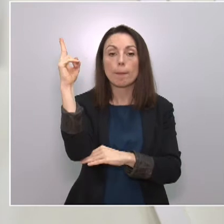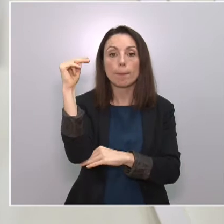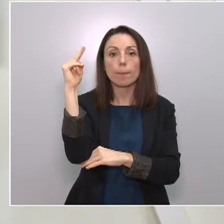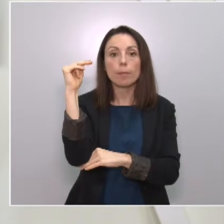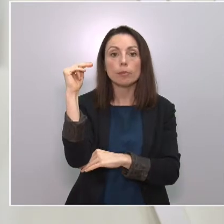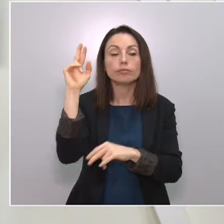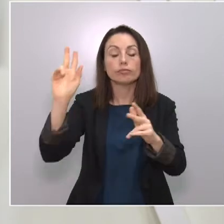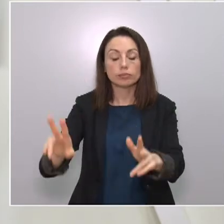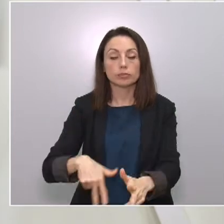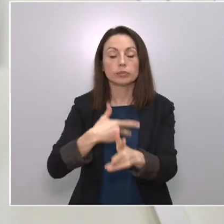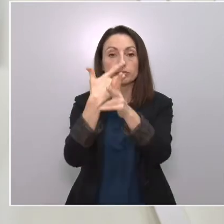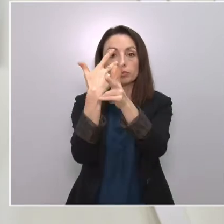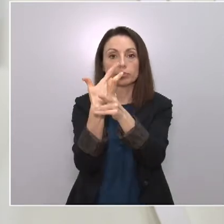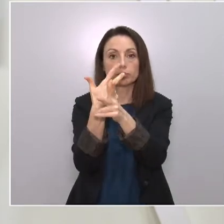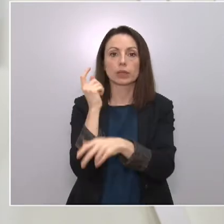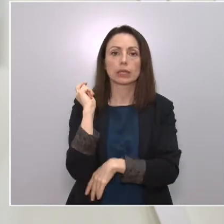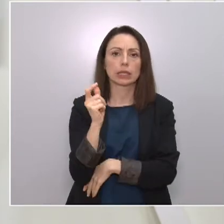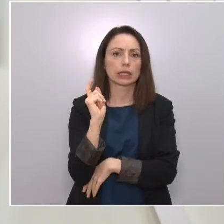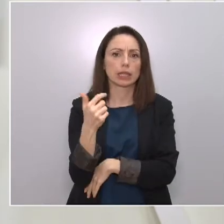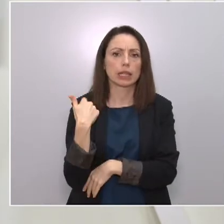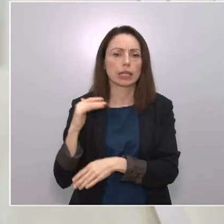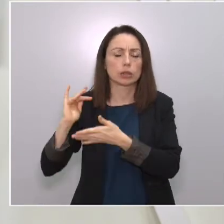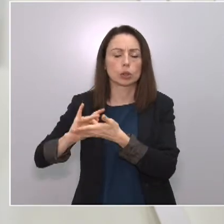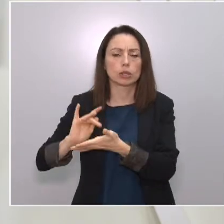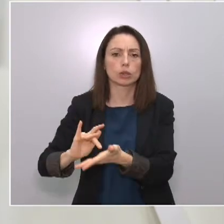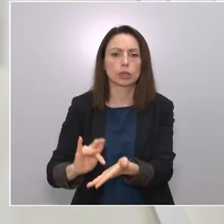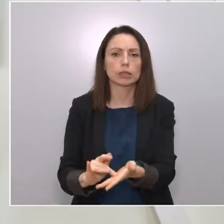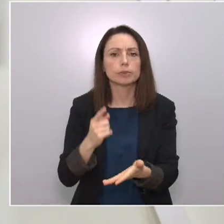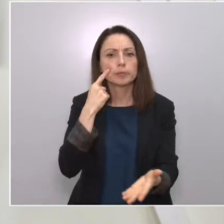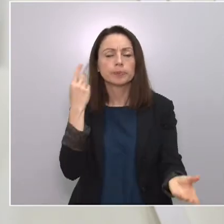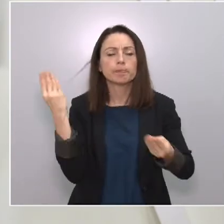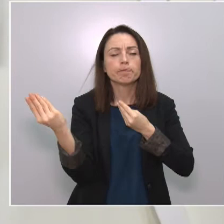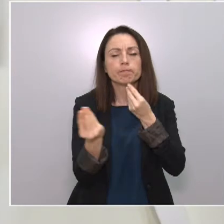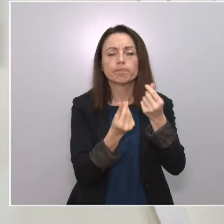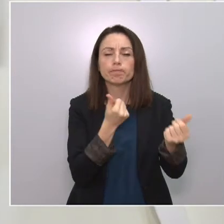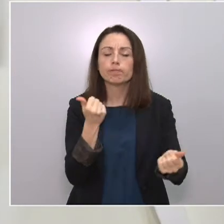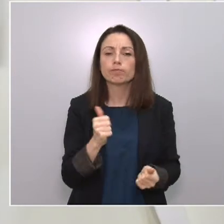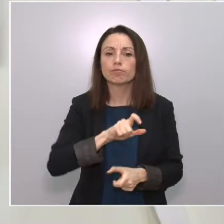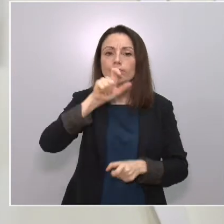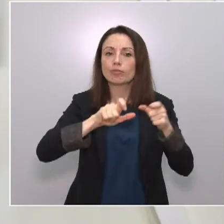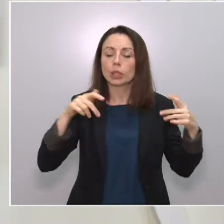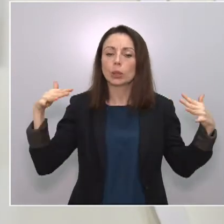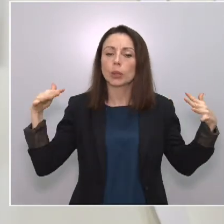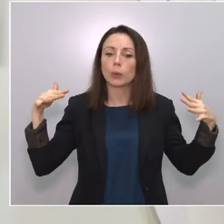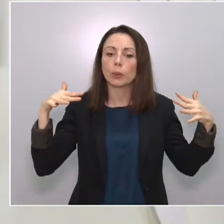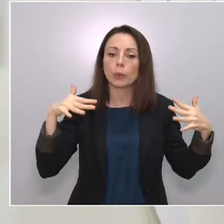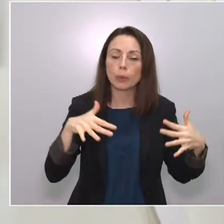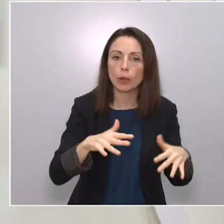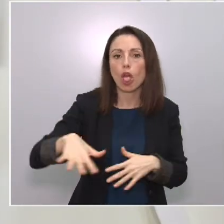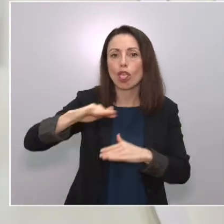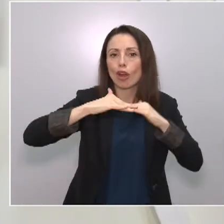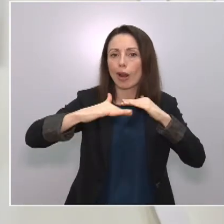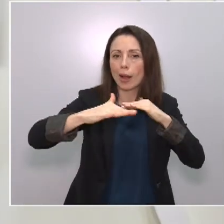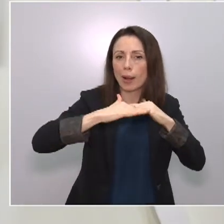una de nuestras videoconferencias frecuentes. Sí que habían notado mayor afluencia en aquellas